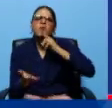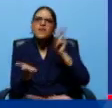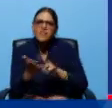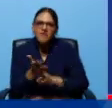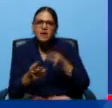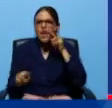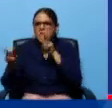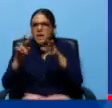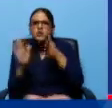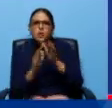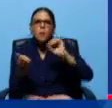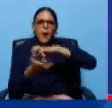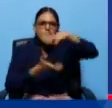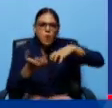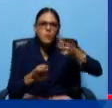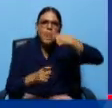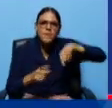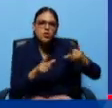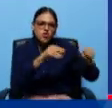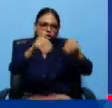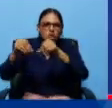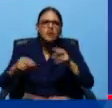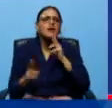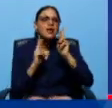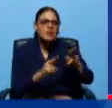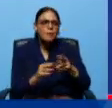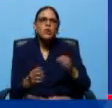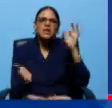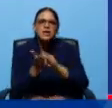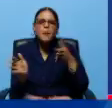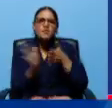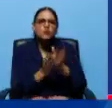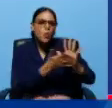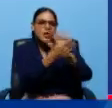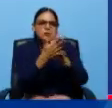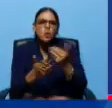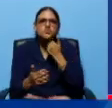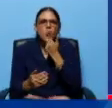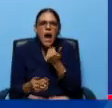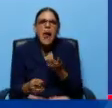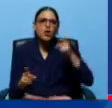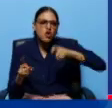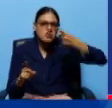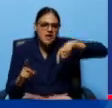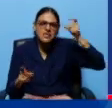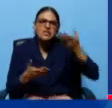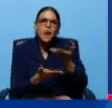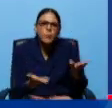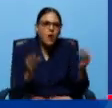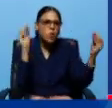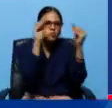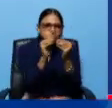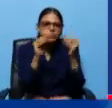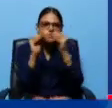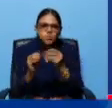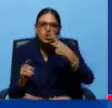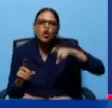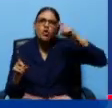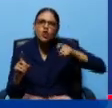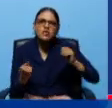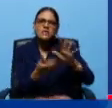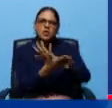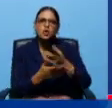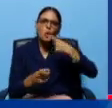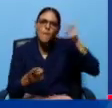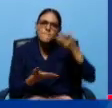atención de los problemas locales, en la respuesta de la inventiva para la creación de las soluciones apropiadas y apropiables para